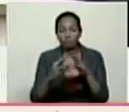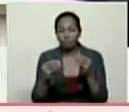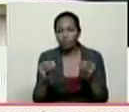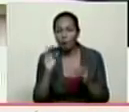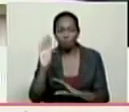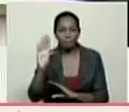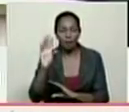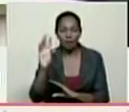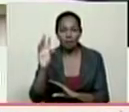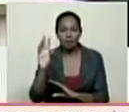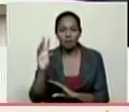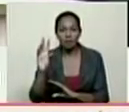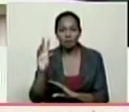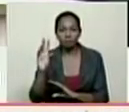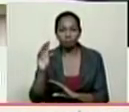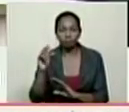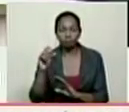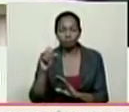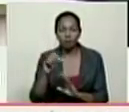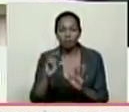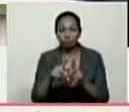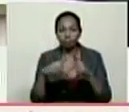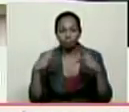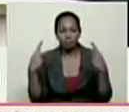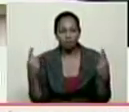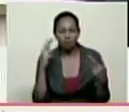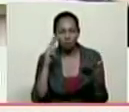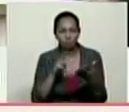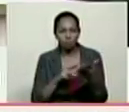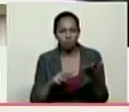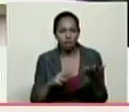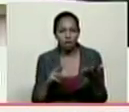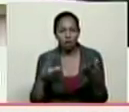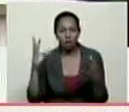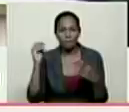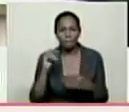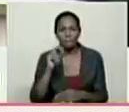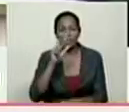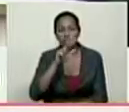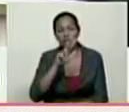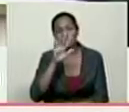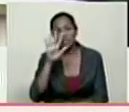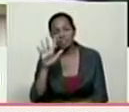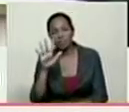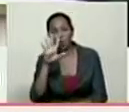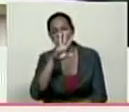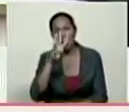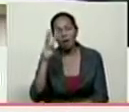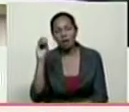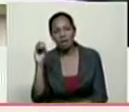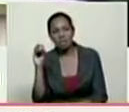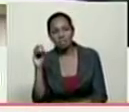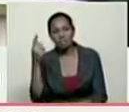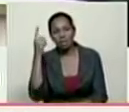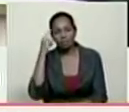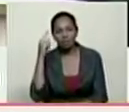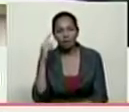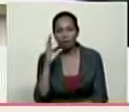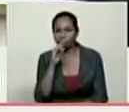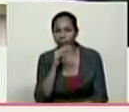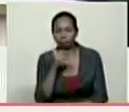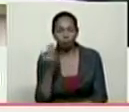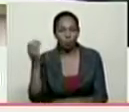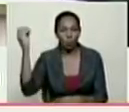un artículo del diario El Espectador de Colombia, 35, 40 días sin servicio de